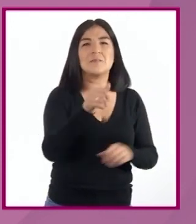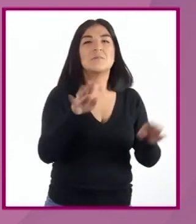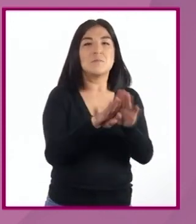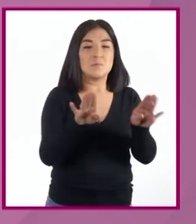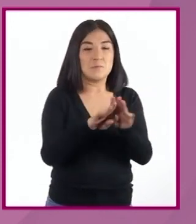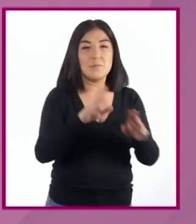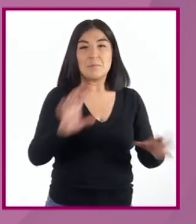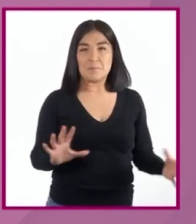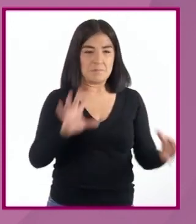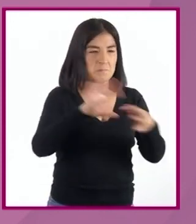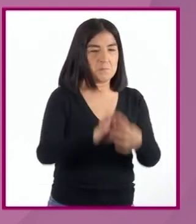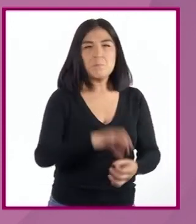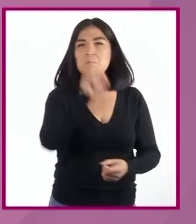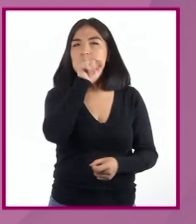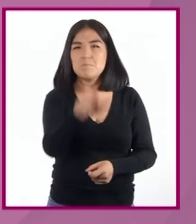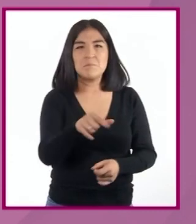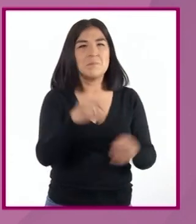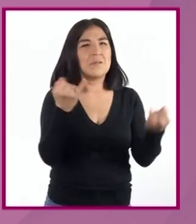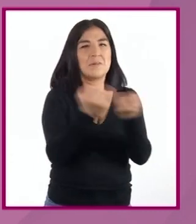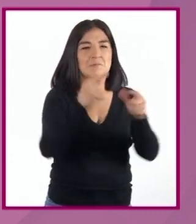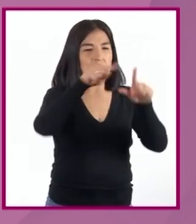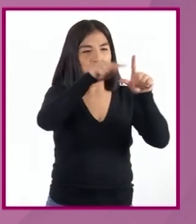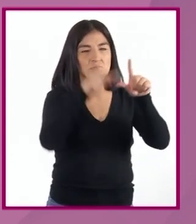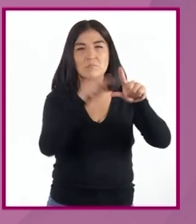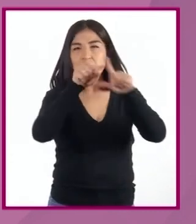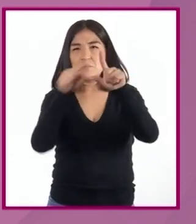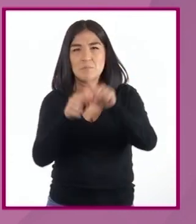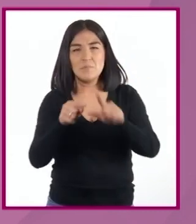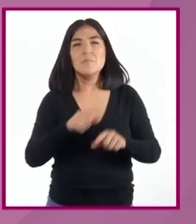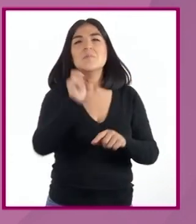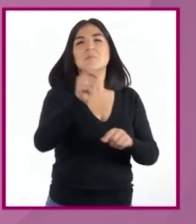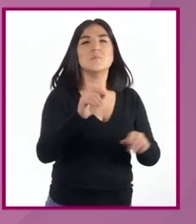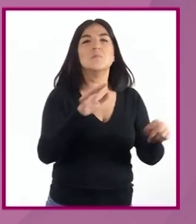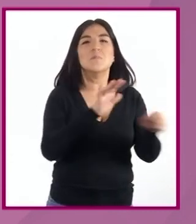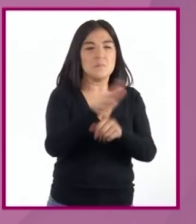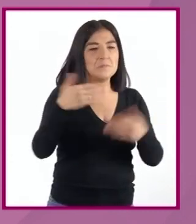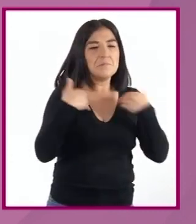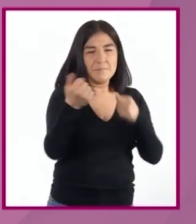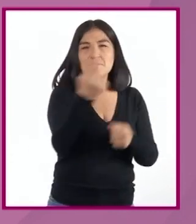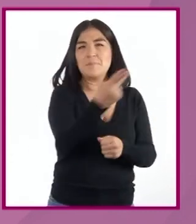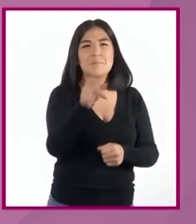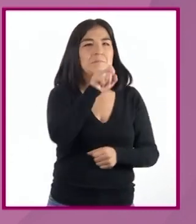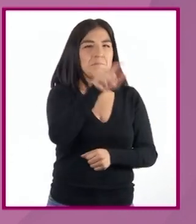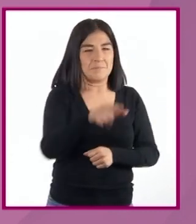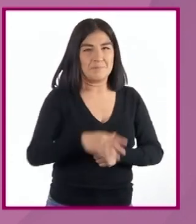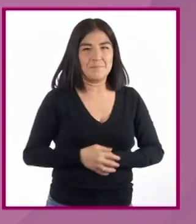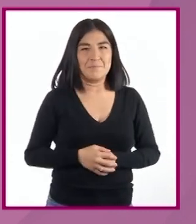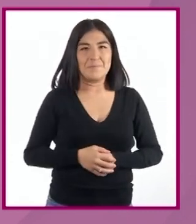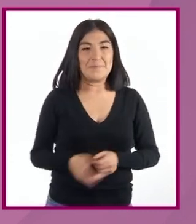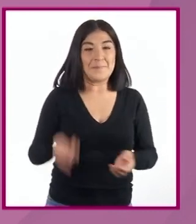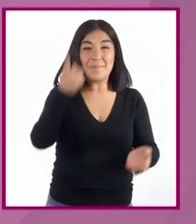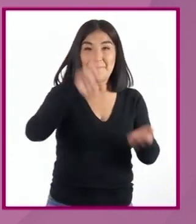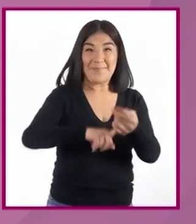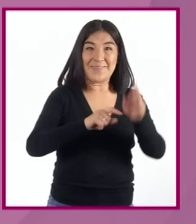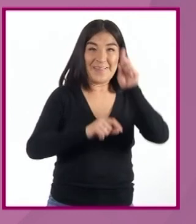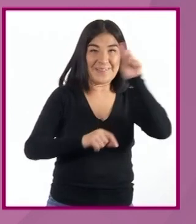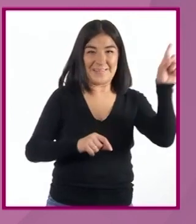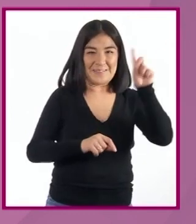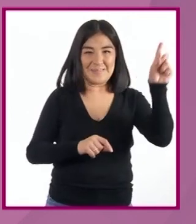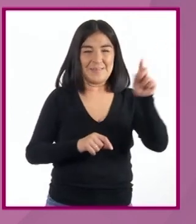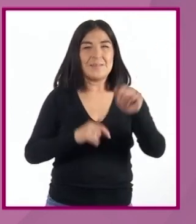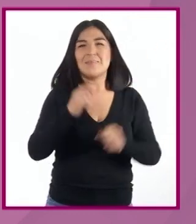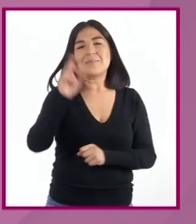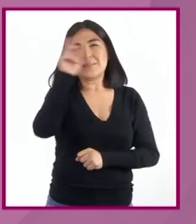triángulos comparten dos ángulos y el lado comprendido entre ellos. En la parte superior derecha vemos